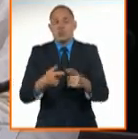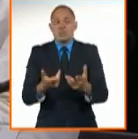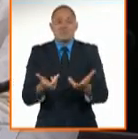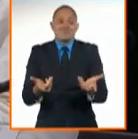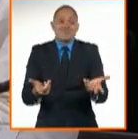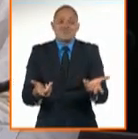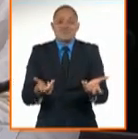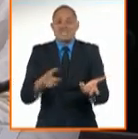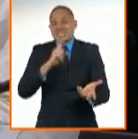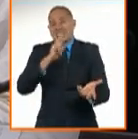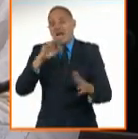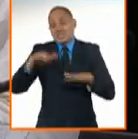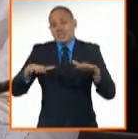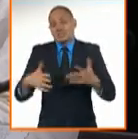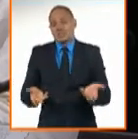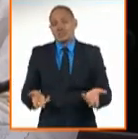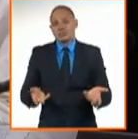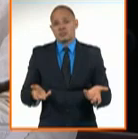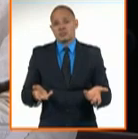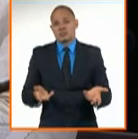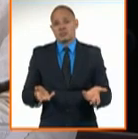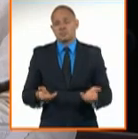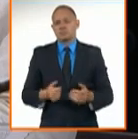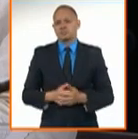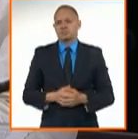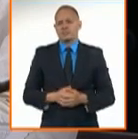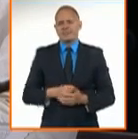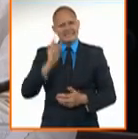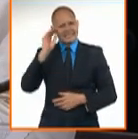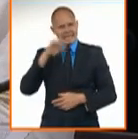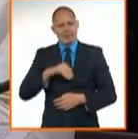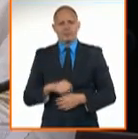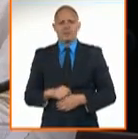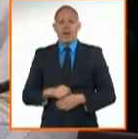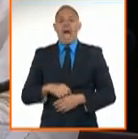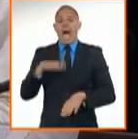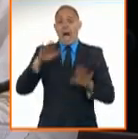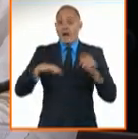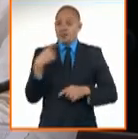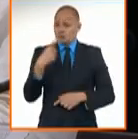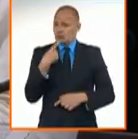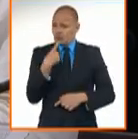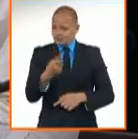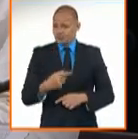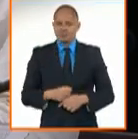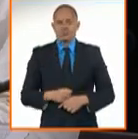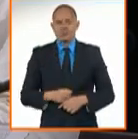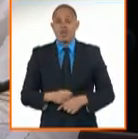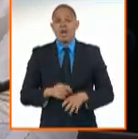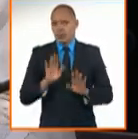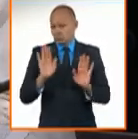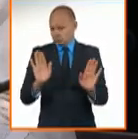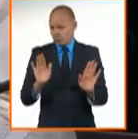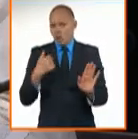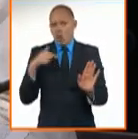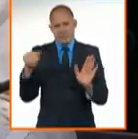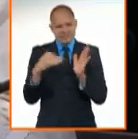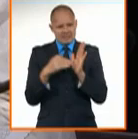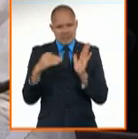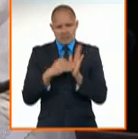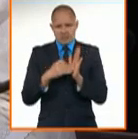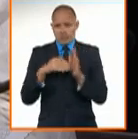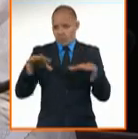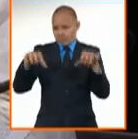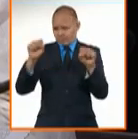y es motivo de que entonces a veces decimos que el apagón es de cuatro horas y no cumplimos la radio local una realidad es algo que la población se queja